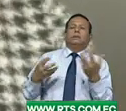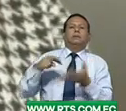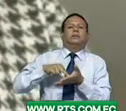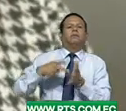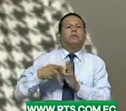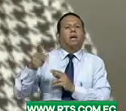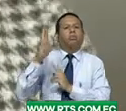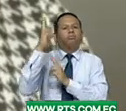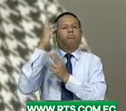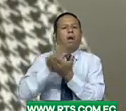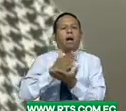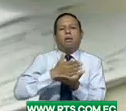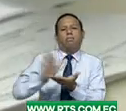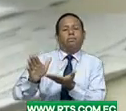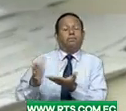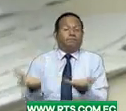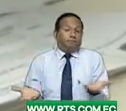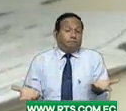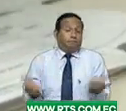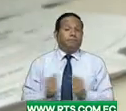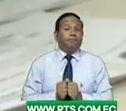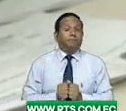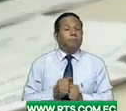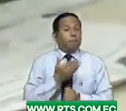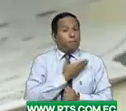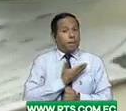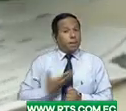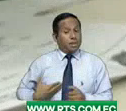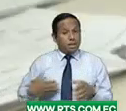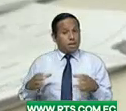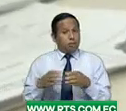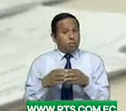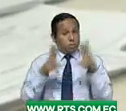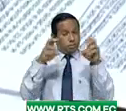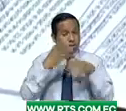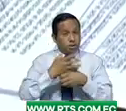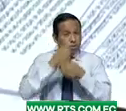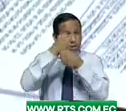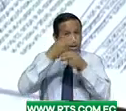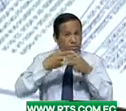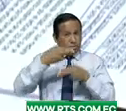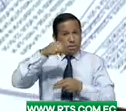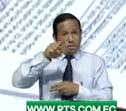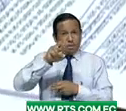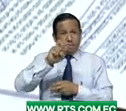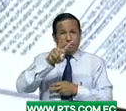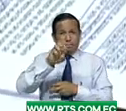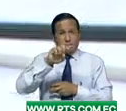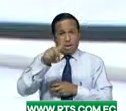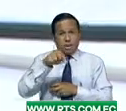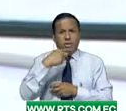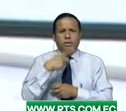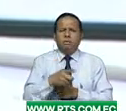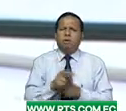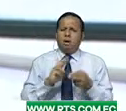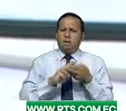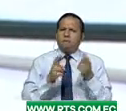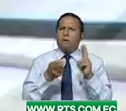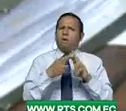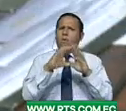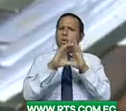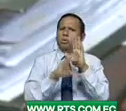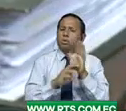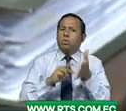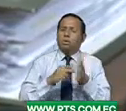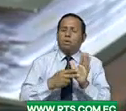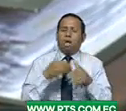necesaria de las Fuerzas Armadas. Para el presidente de la Comisión de Seguridad, Ramiro Narváez, reformar la Constitución es un proceso engorroso que